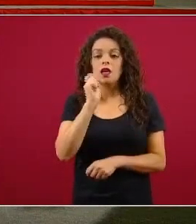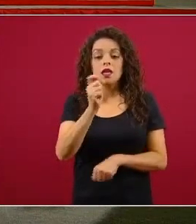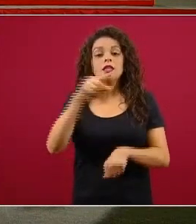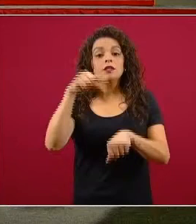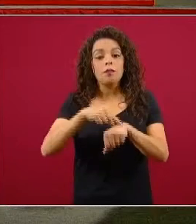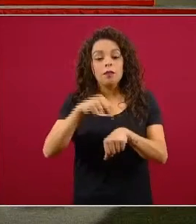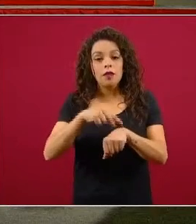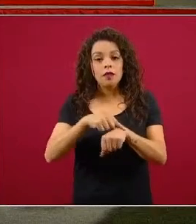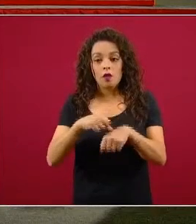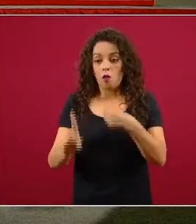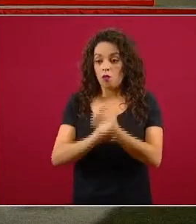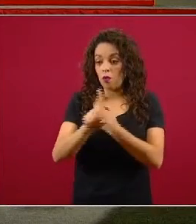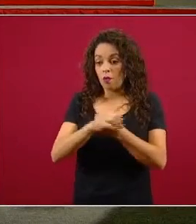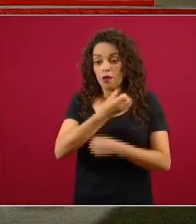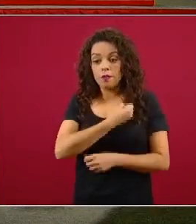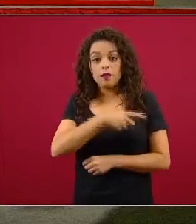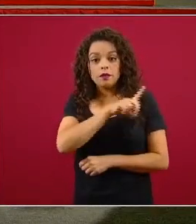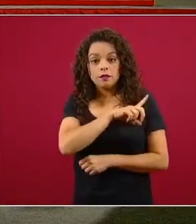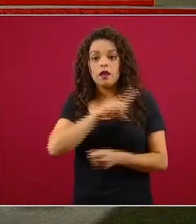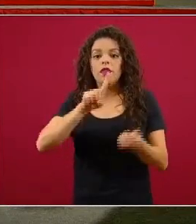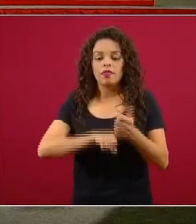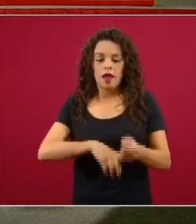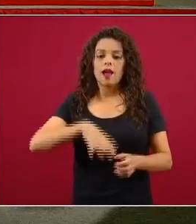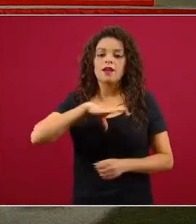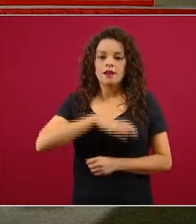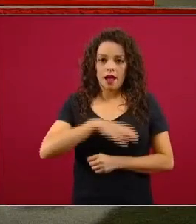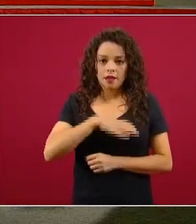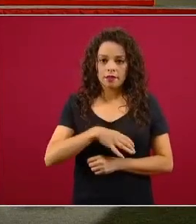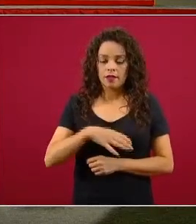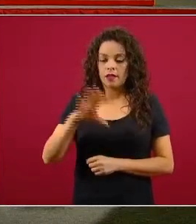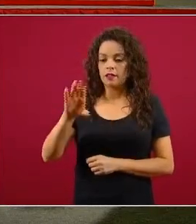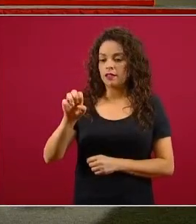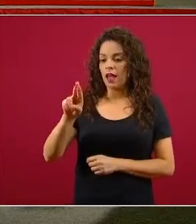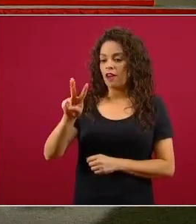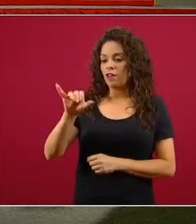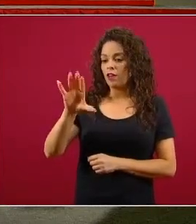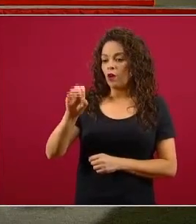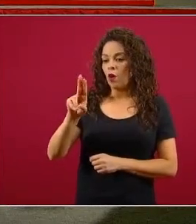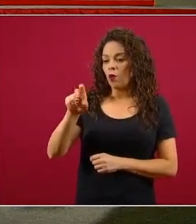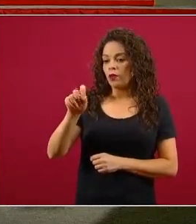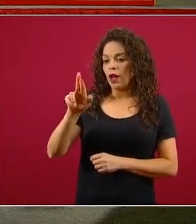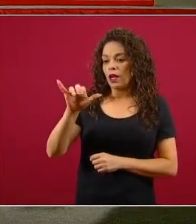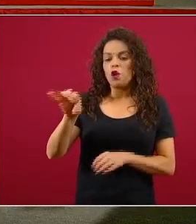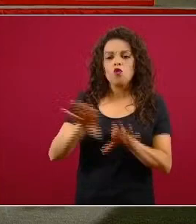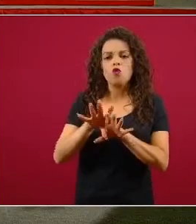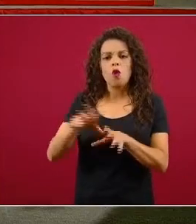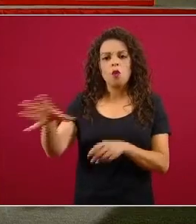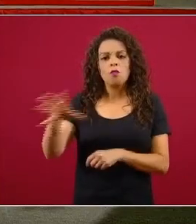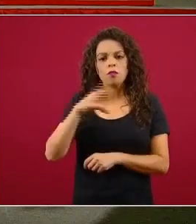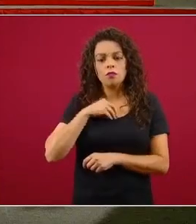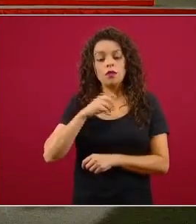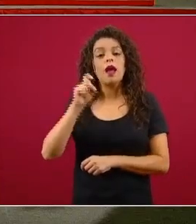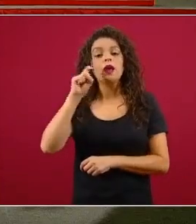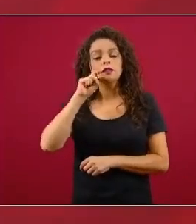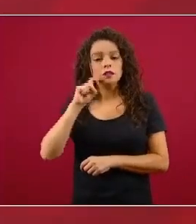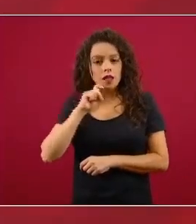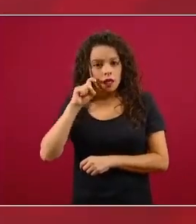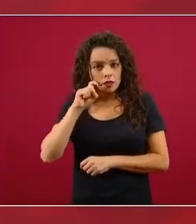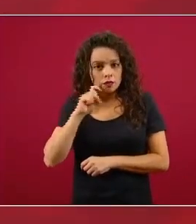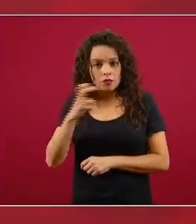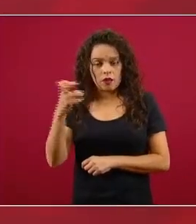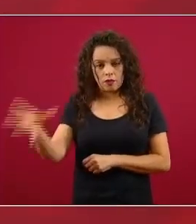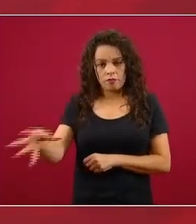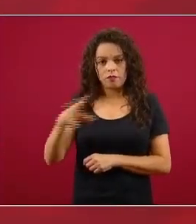de salud pública es cáncer cervicouterino. Esta es una enfermedad de transmisión sexual, en la medida en que el virus VPH se transmite por vía